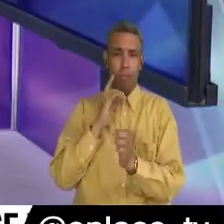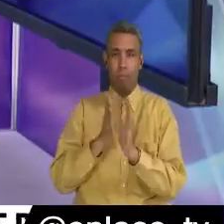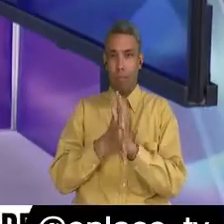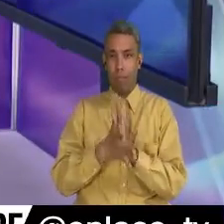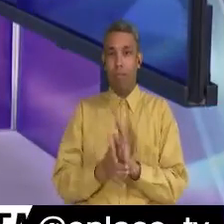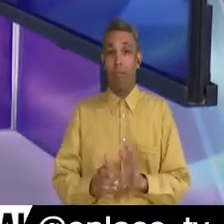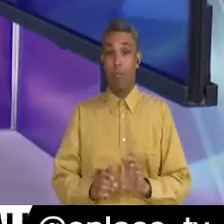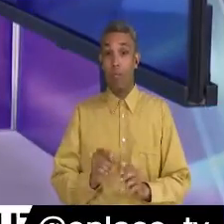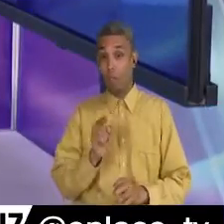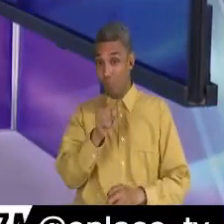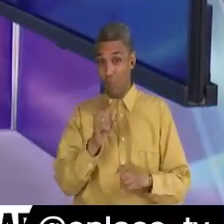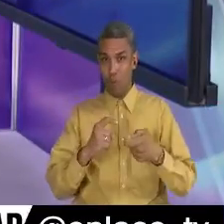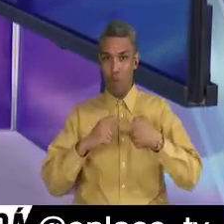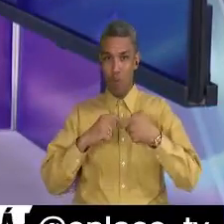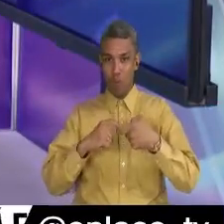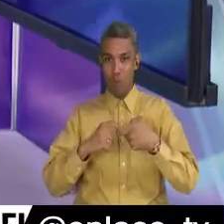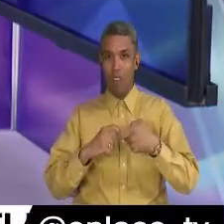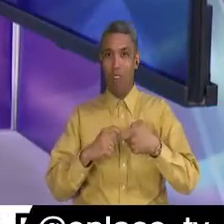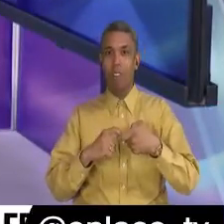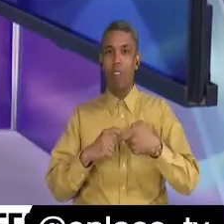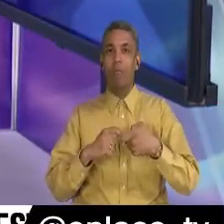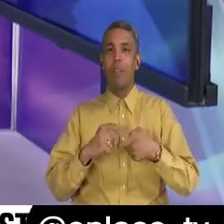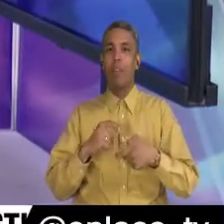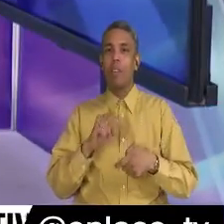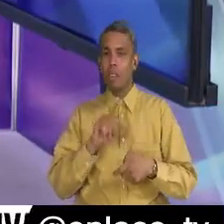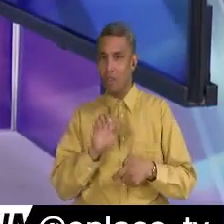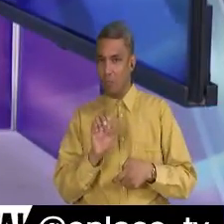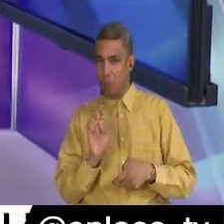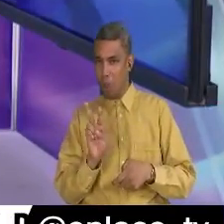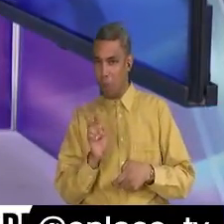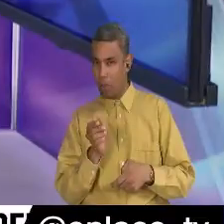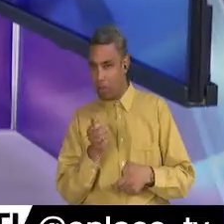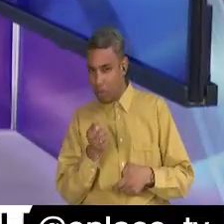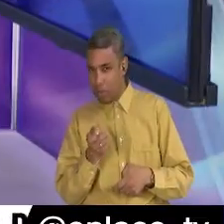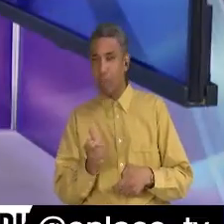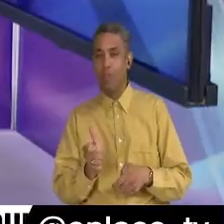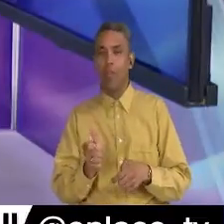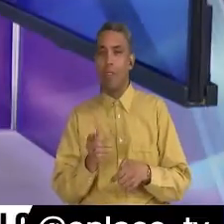canal 102 de Nune en Bucaramanga y en Cúcuta y a quienes nos ven a través de